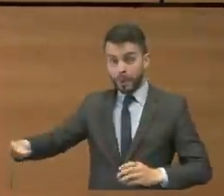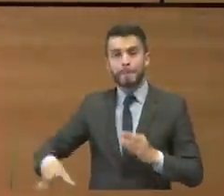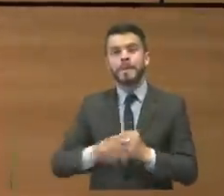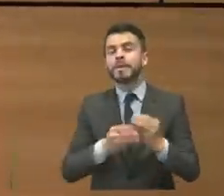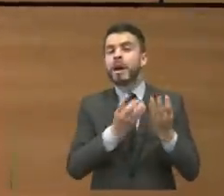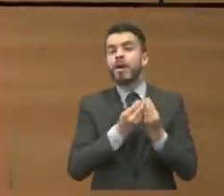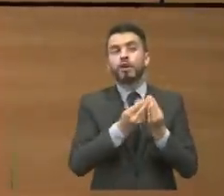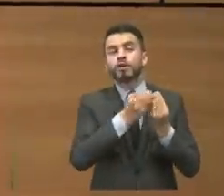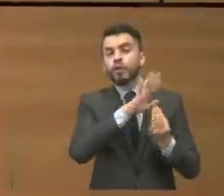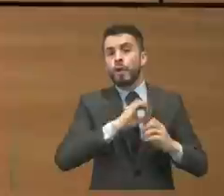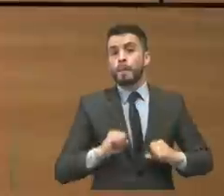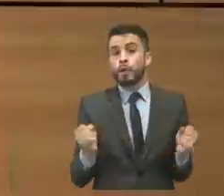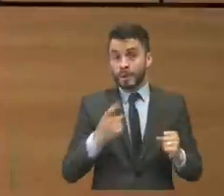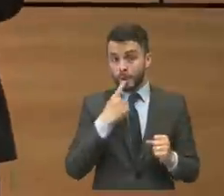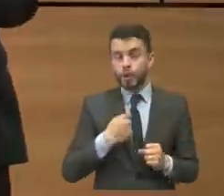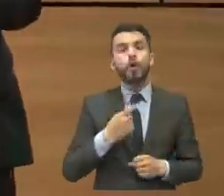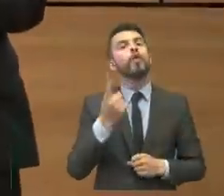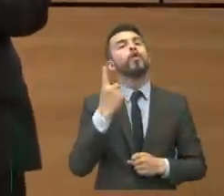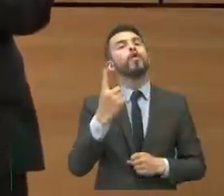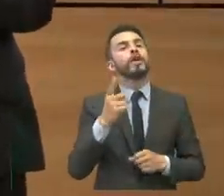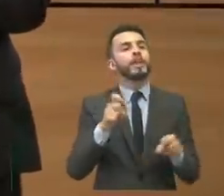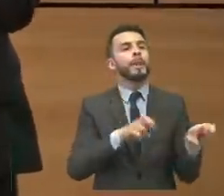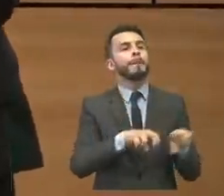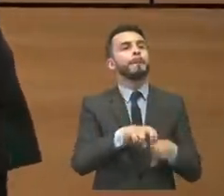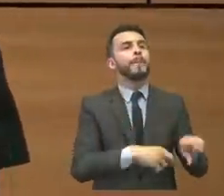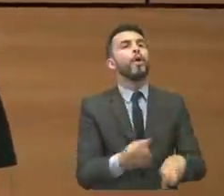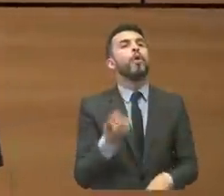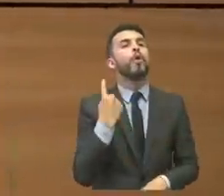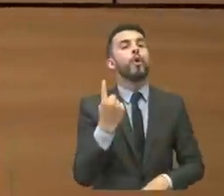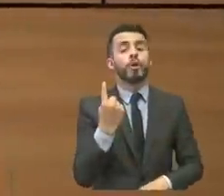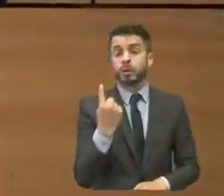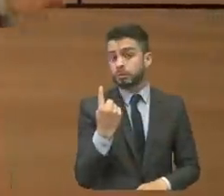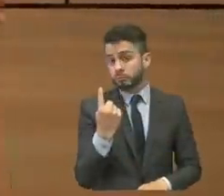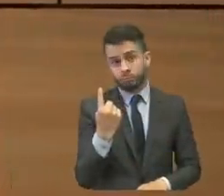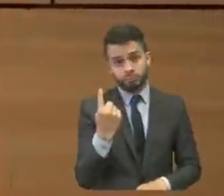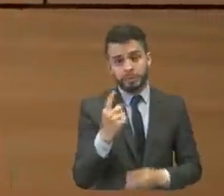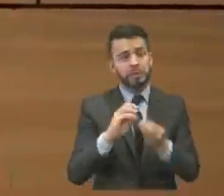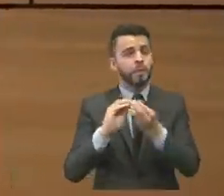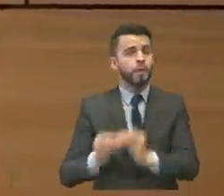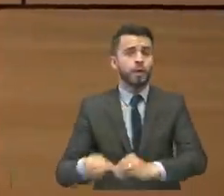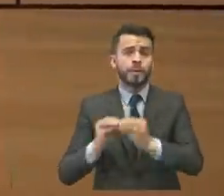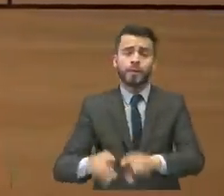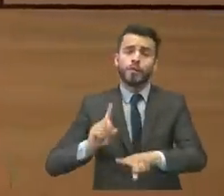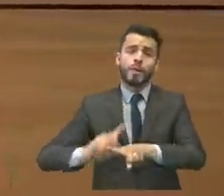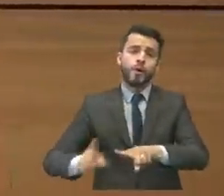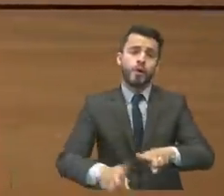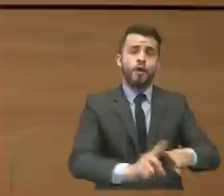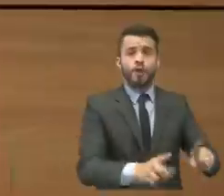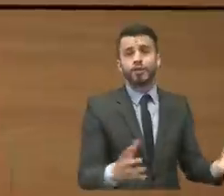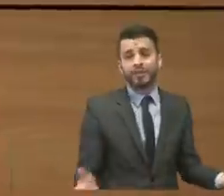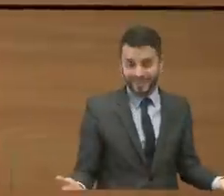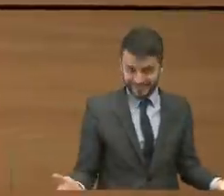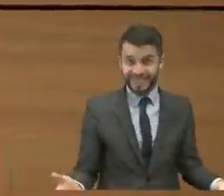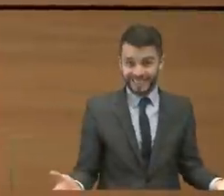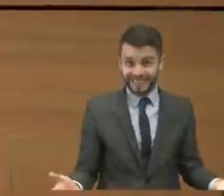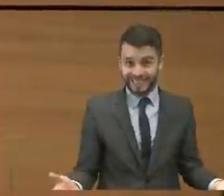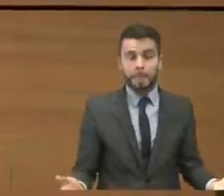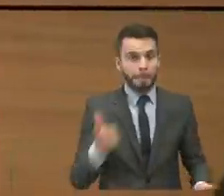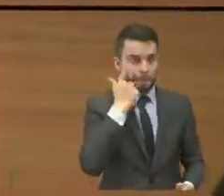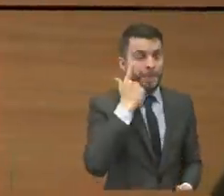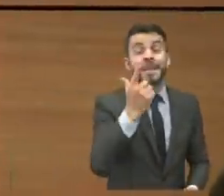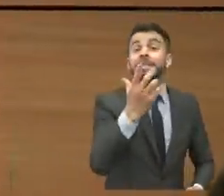Consejo. No depende de un solo modo de transporte. Todo el corredor es multimodal. La mitad del espacio del